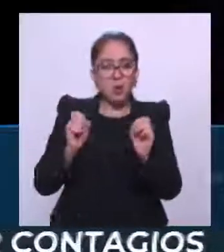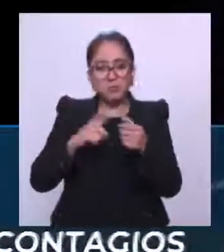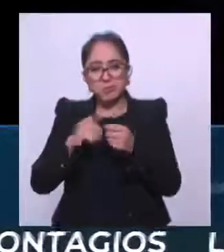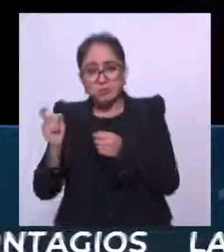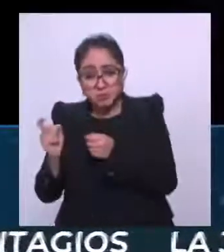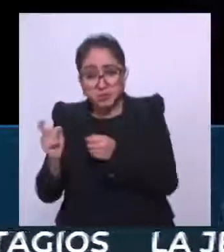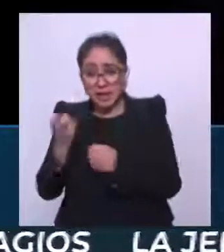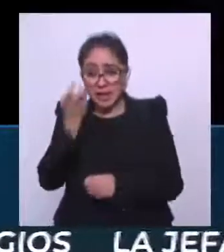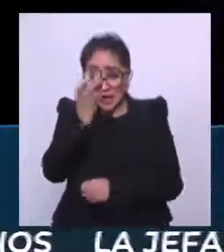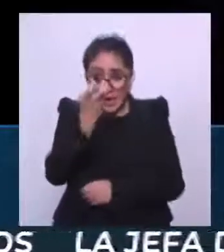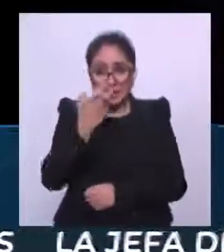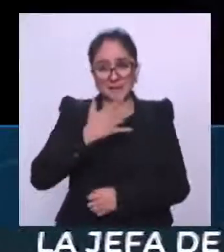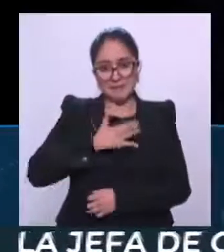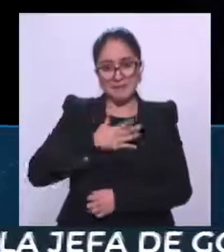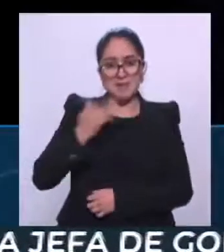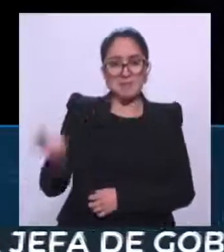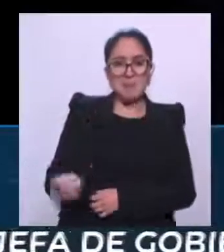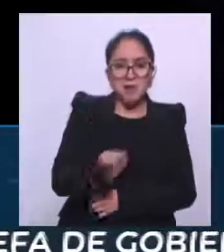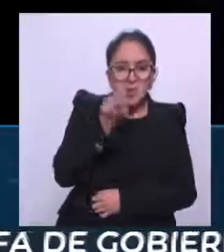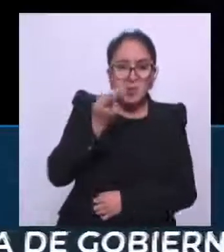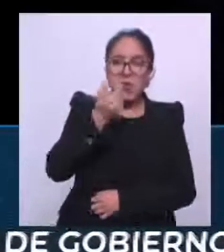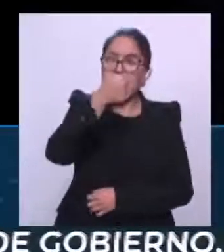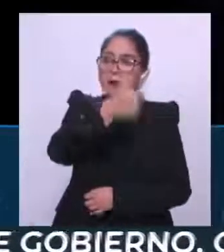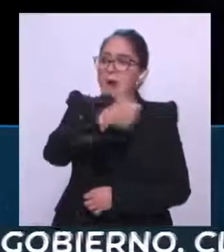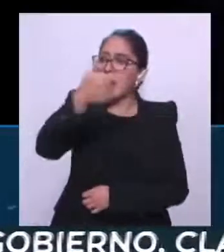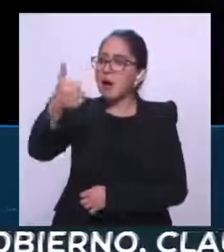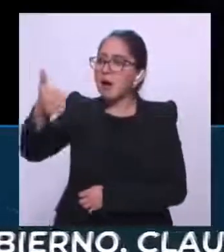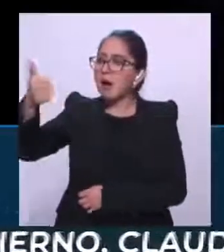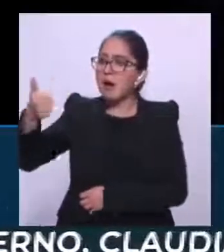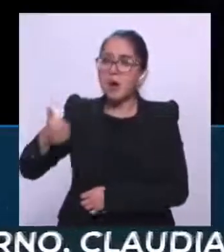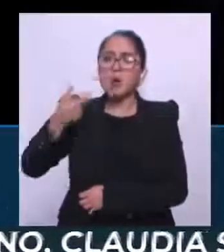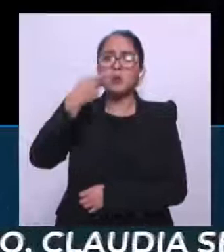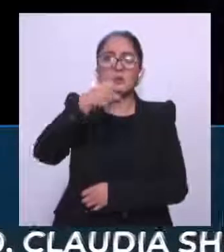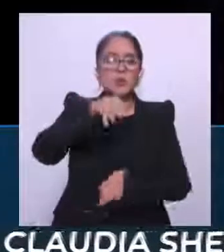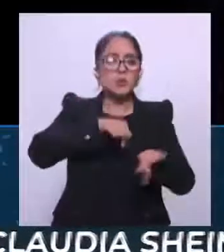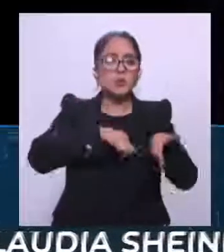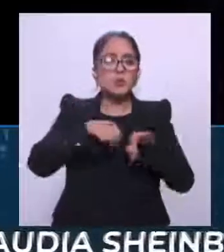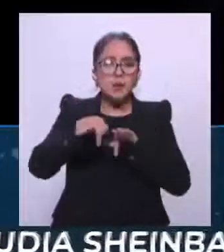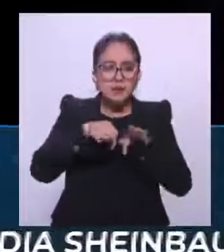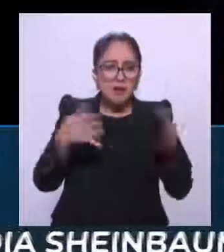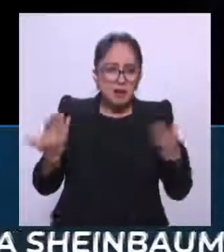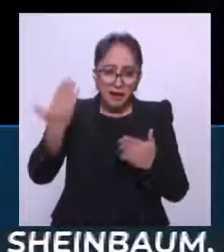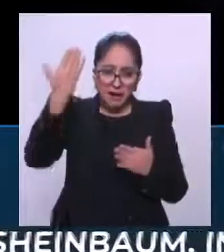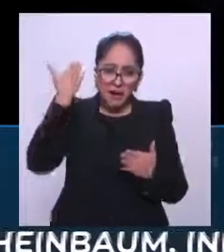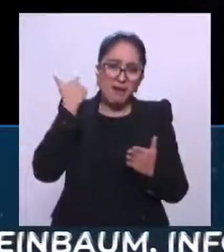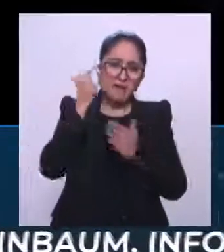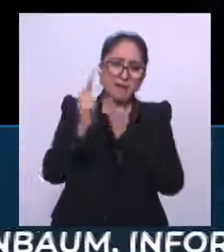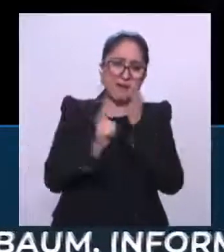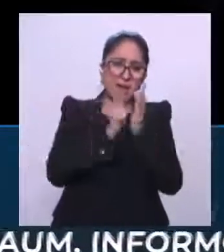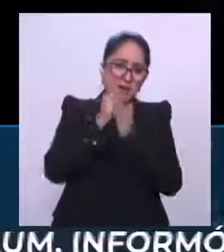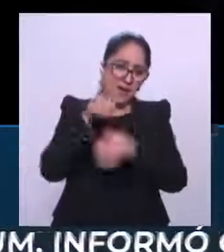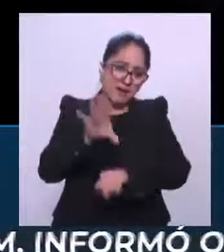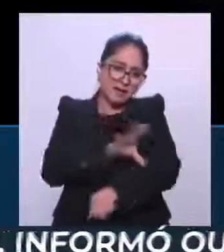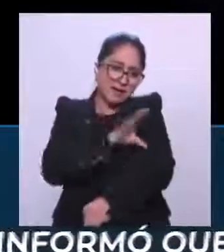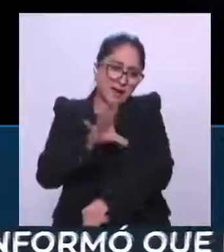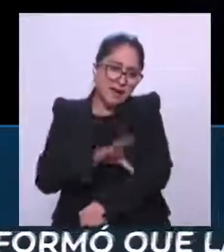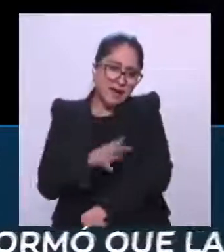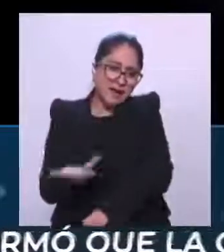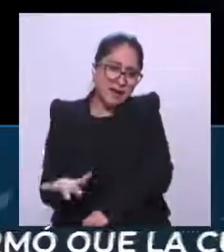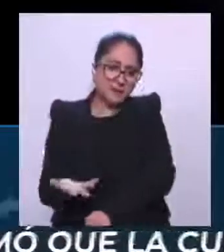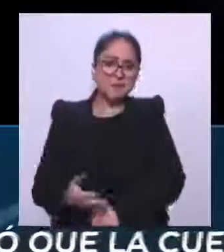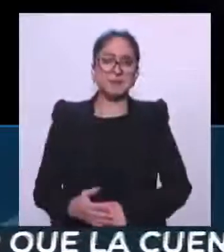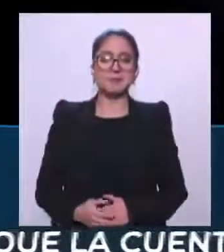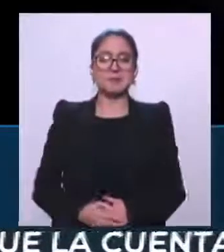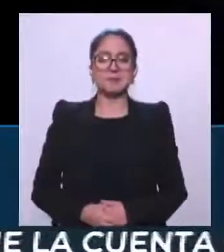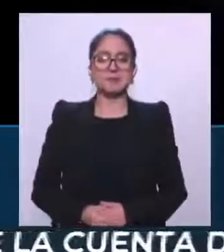pregunta, o sea, que realmente, ¿cuál era el rol de cada uno que había quedado desarticulado a partir de la reforma energética? Es eso, es exactamente. Es que